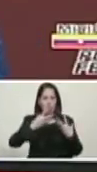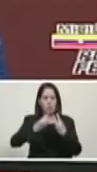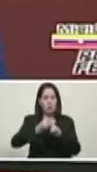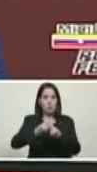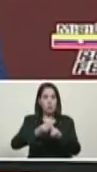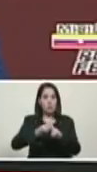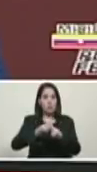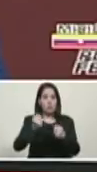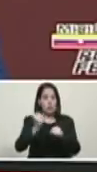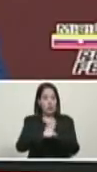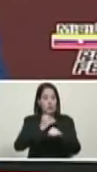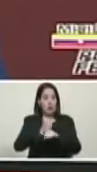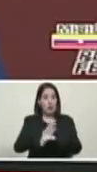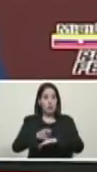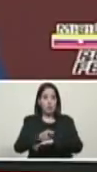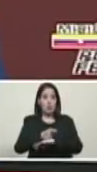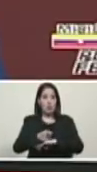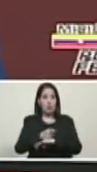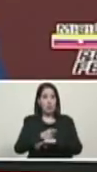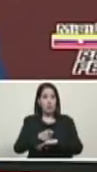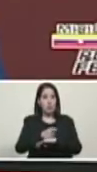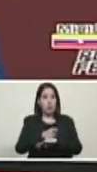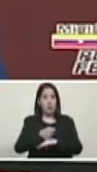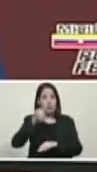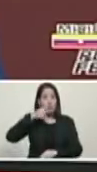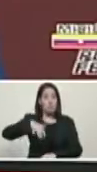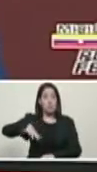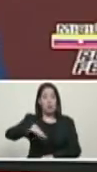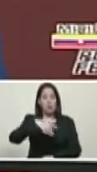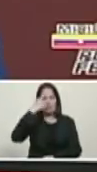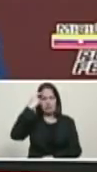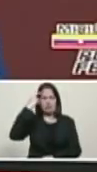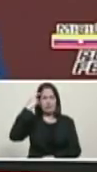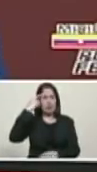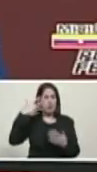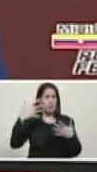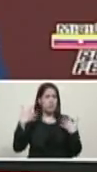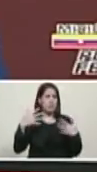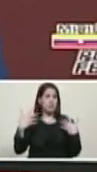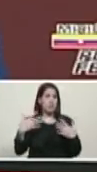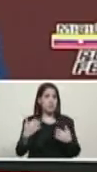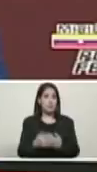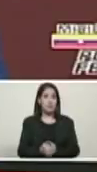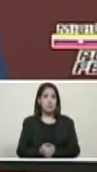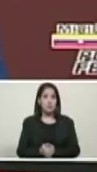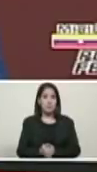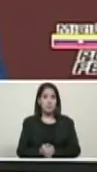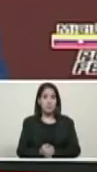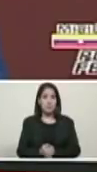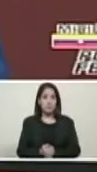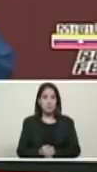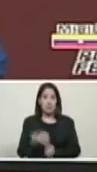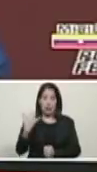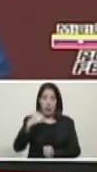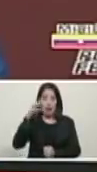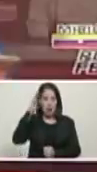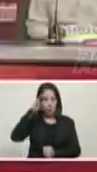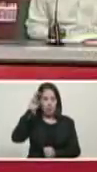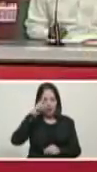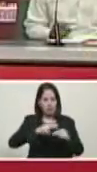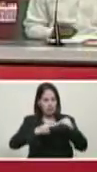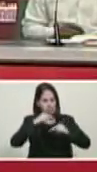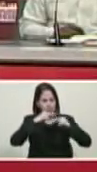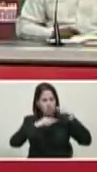autogobierno el pueblo sabe mucho miren el pueblo están en el pueblo están los maestros de obras los albañiles